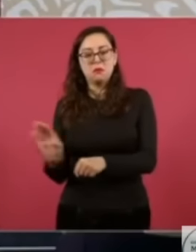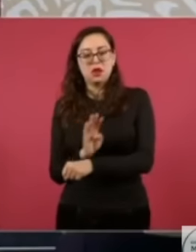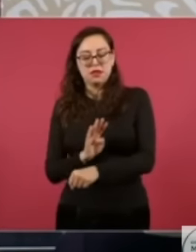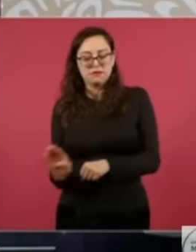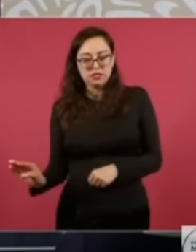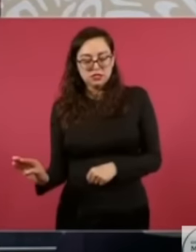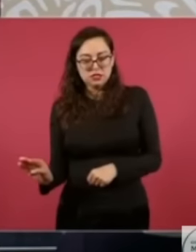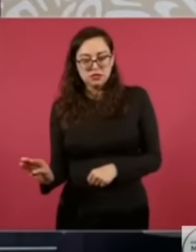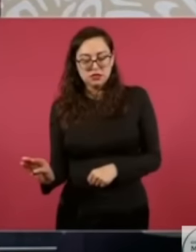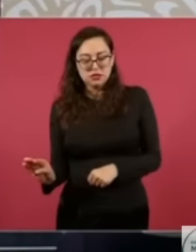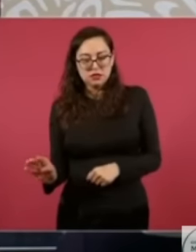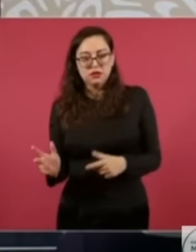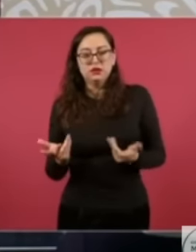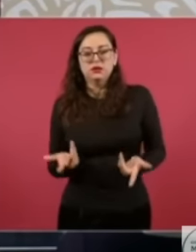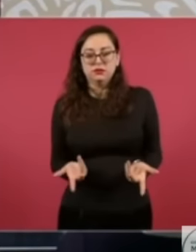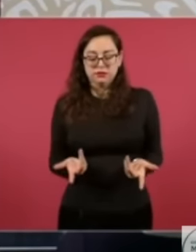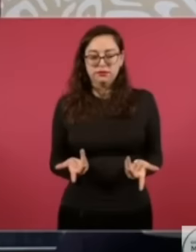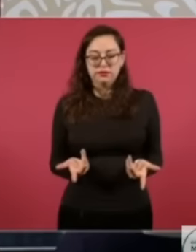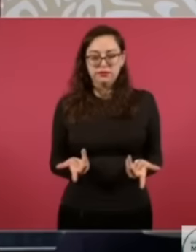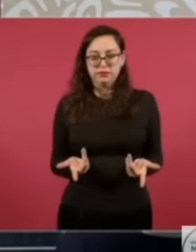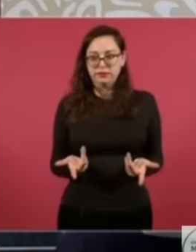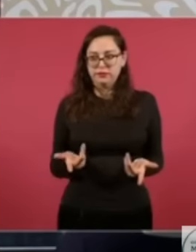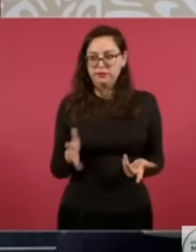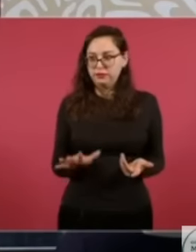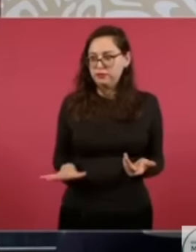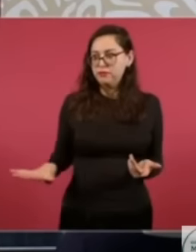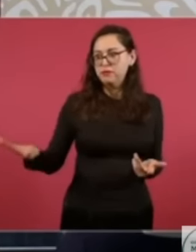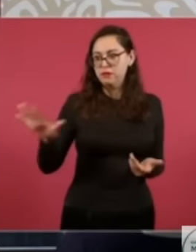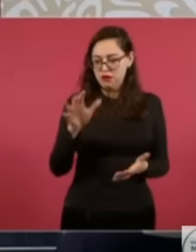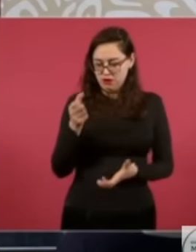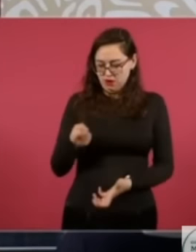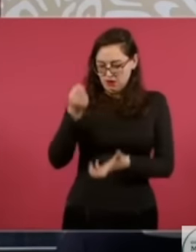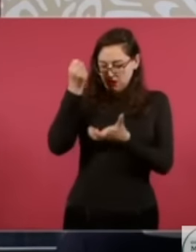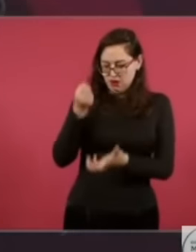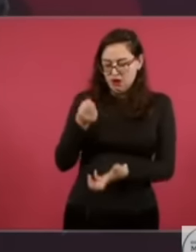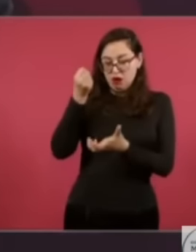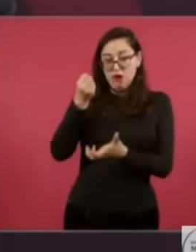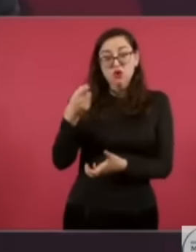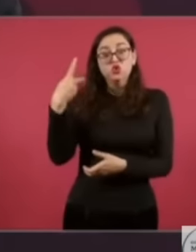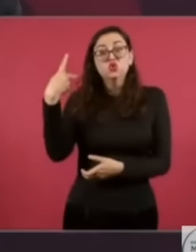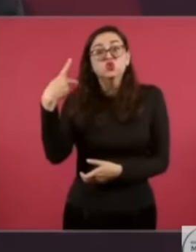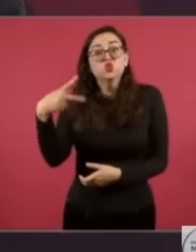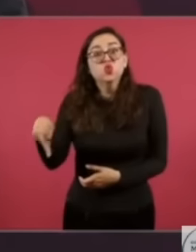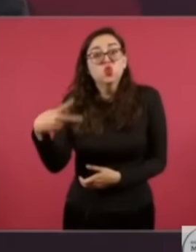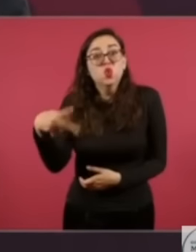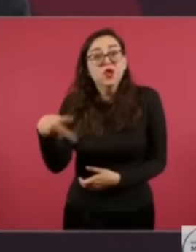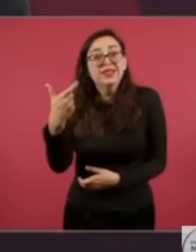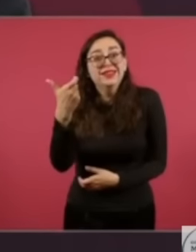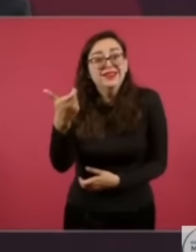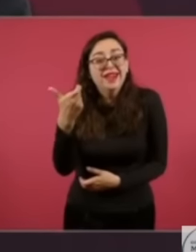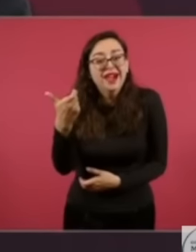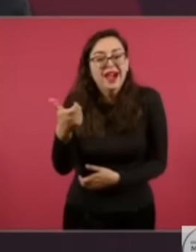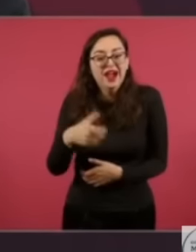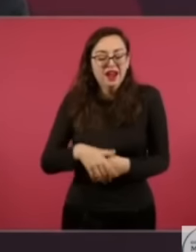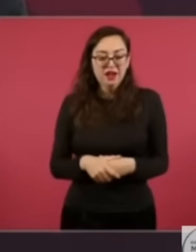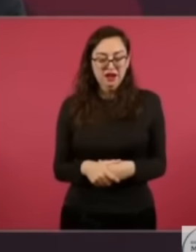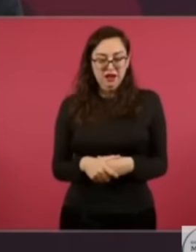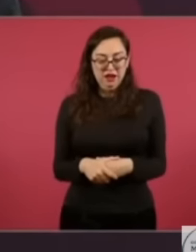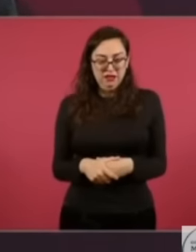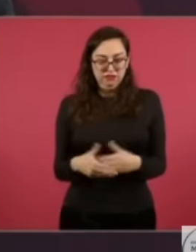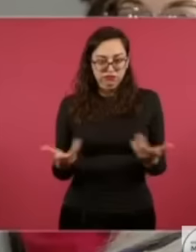somos, se benefician de manera directa con el presupuesto público, que es dinero del pueblo. Fue lo más aplaudido